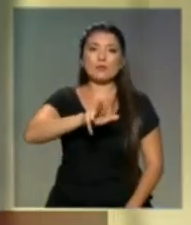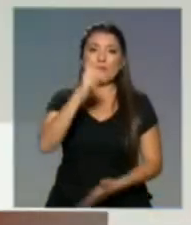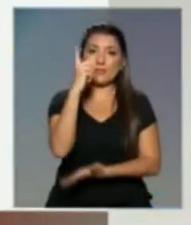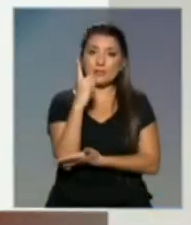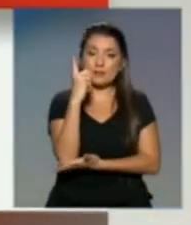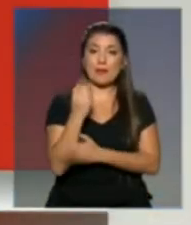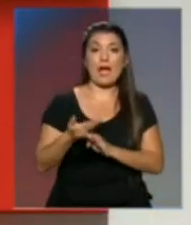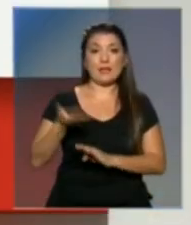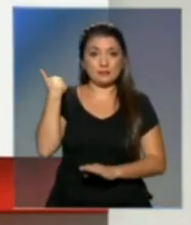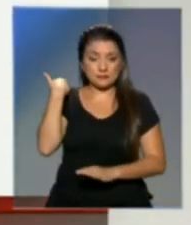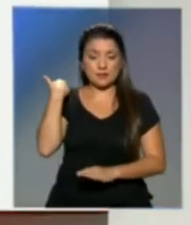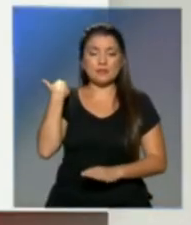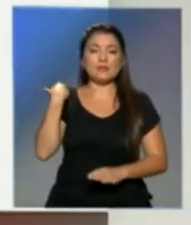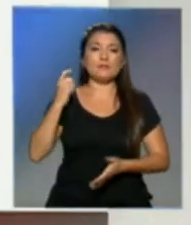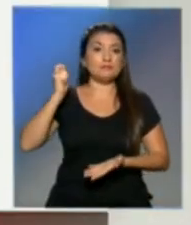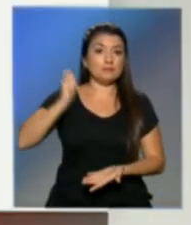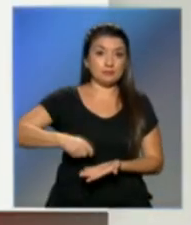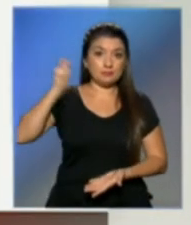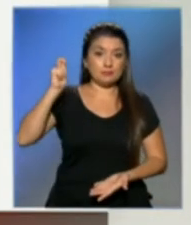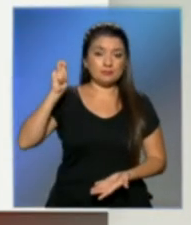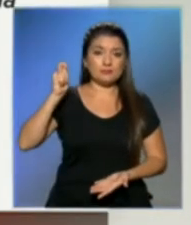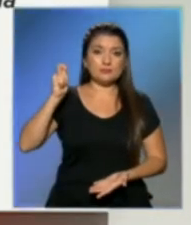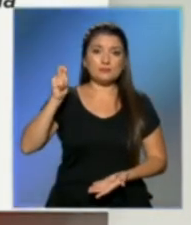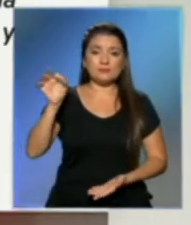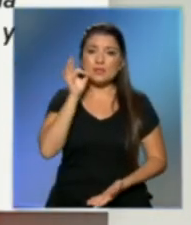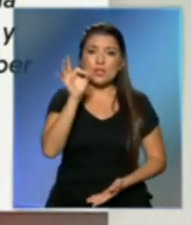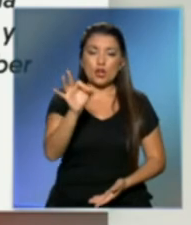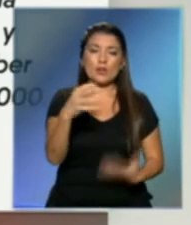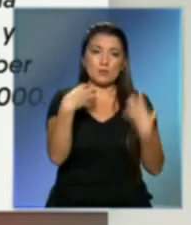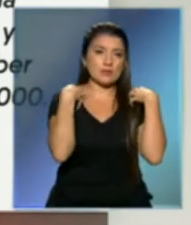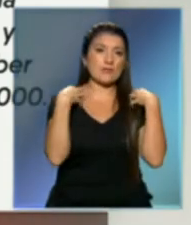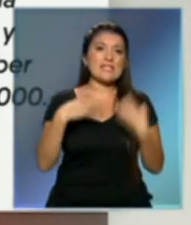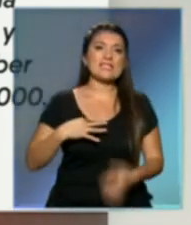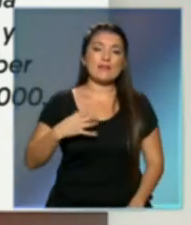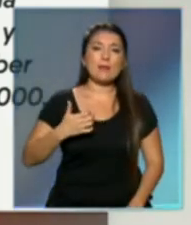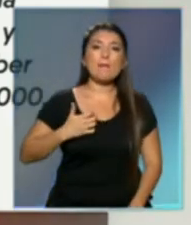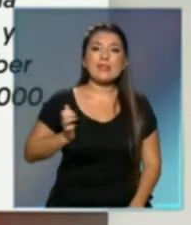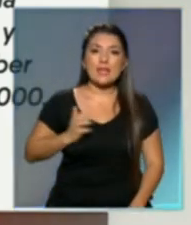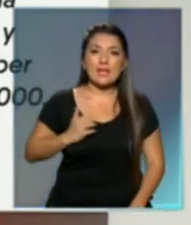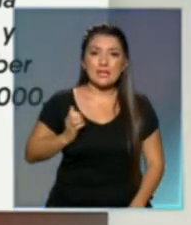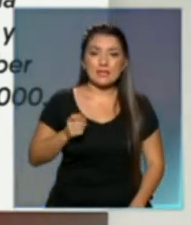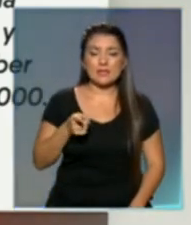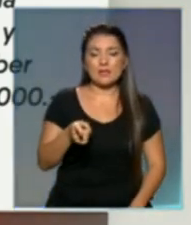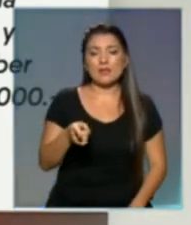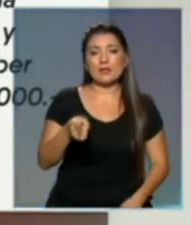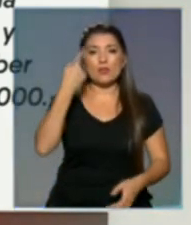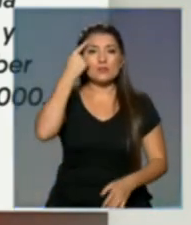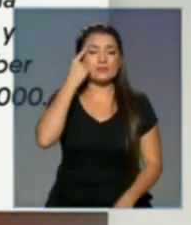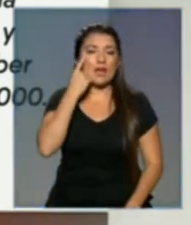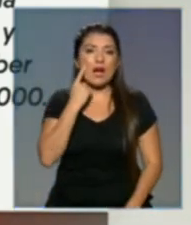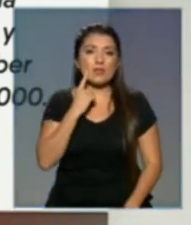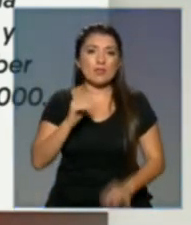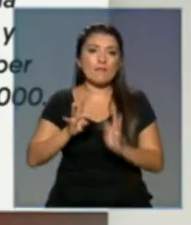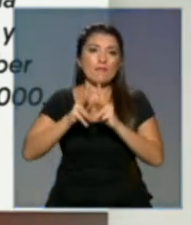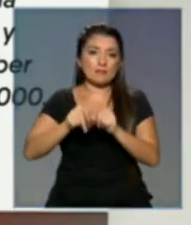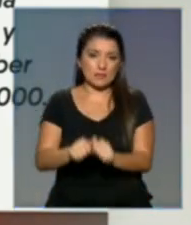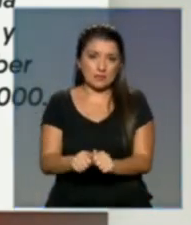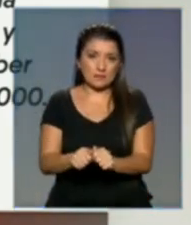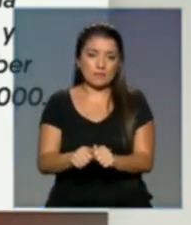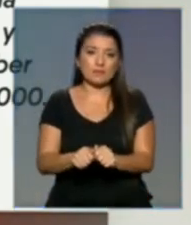diciembre pasado la sentencia decretó responsabilidad civil de la pd y en los daños sufridos por la familia